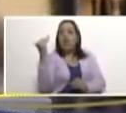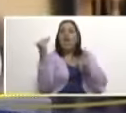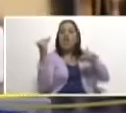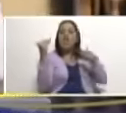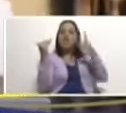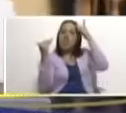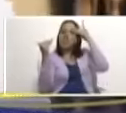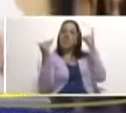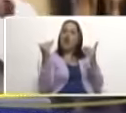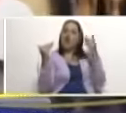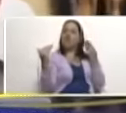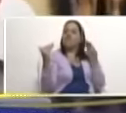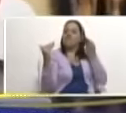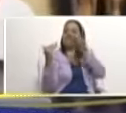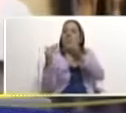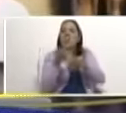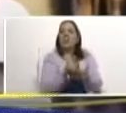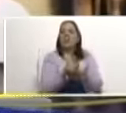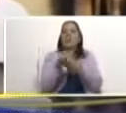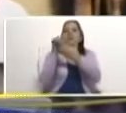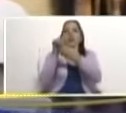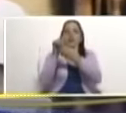Dios liderar